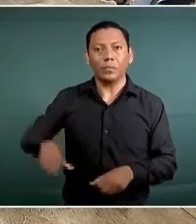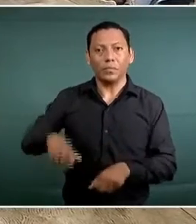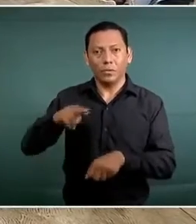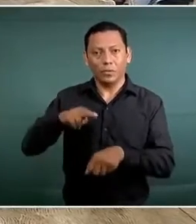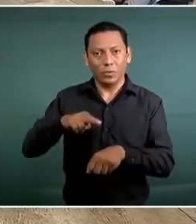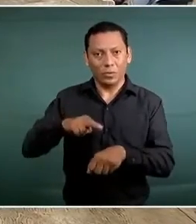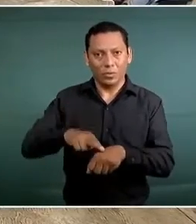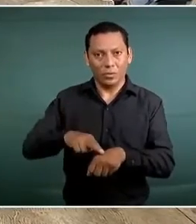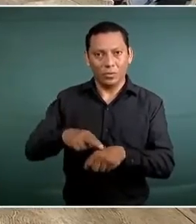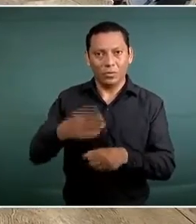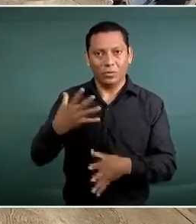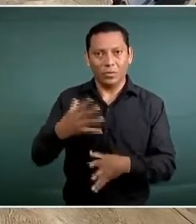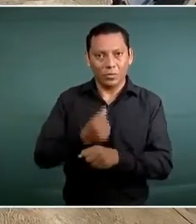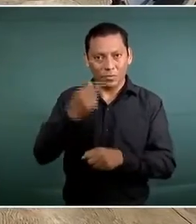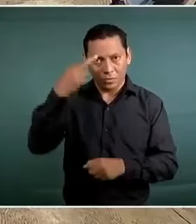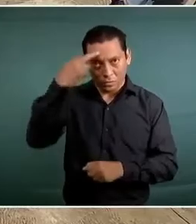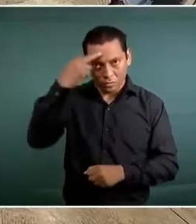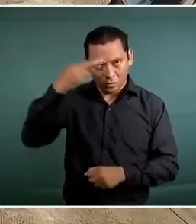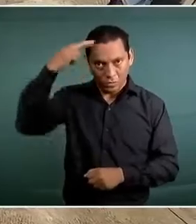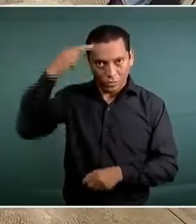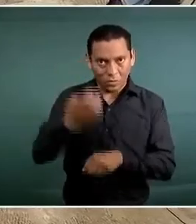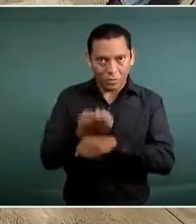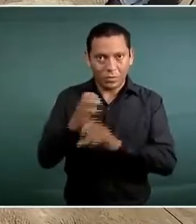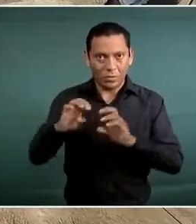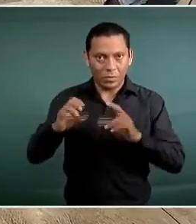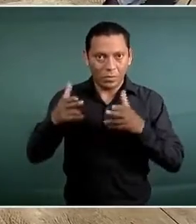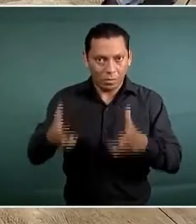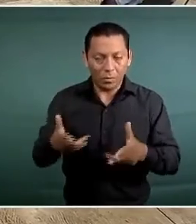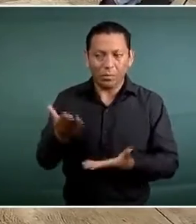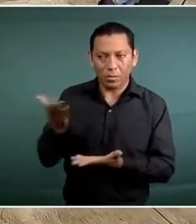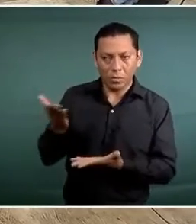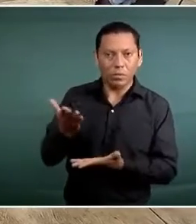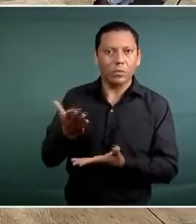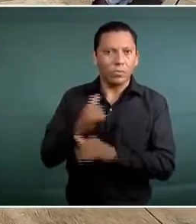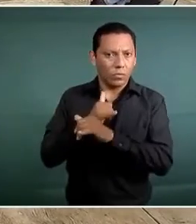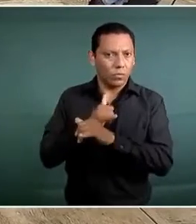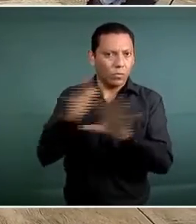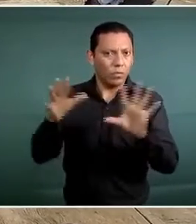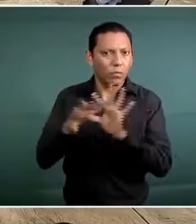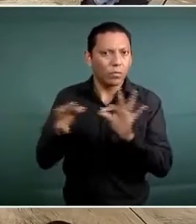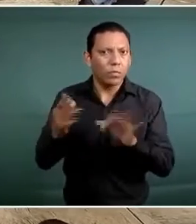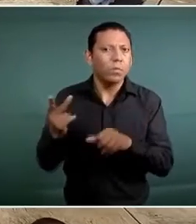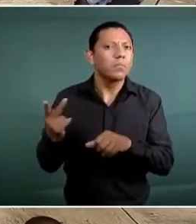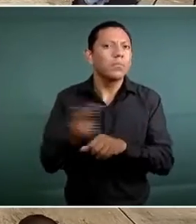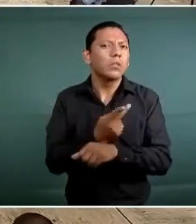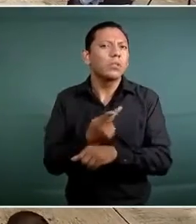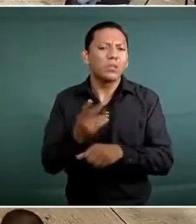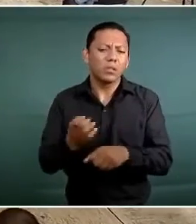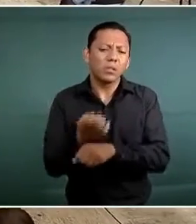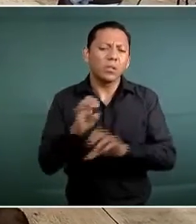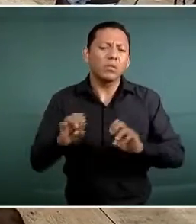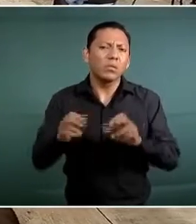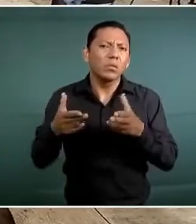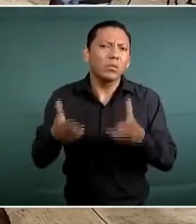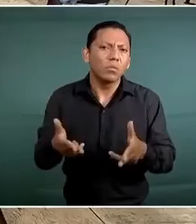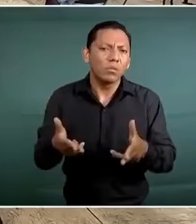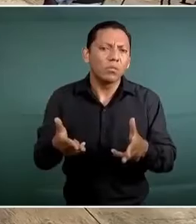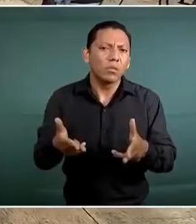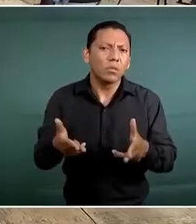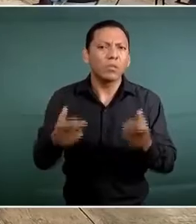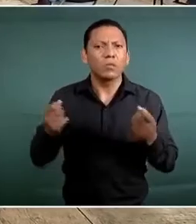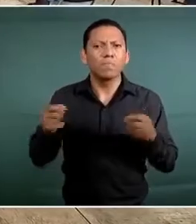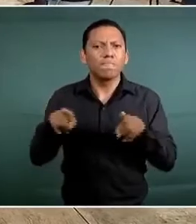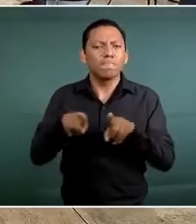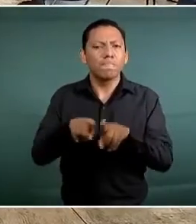gobernador Rutilio Escandón nos informe de la situación en Chiapas y que